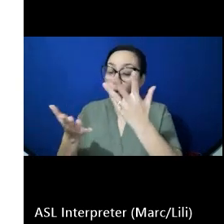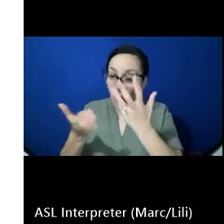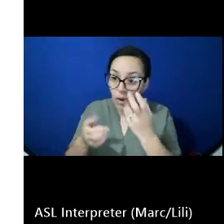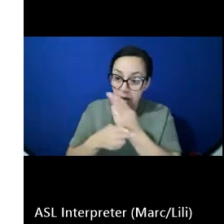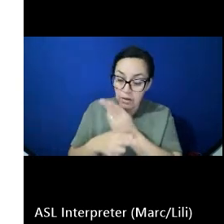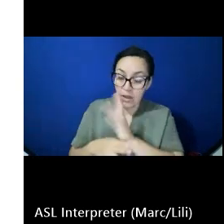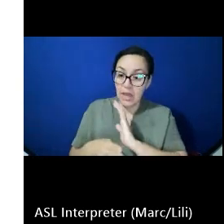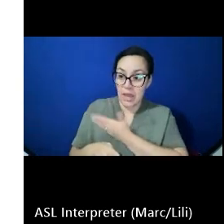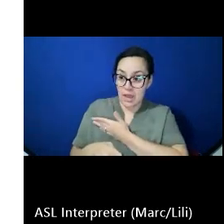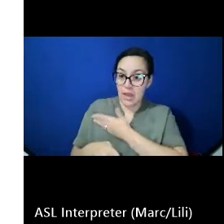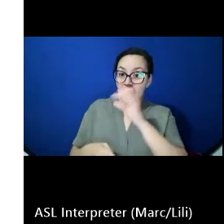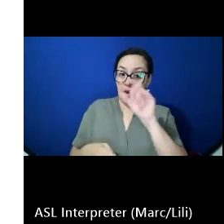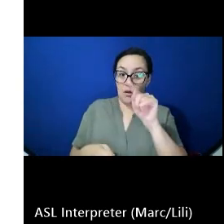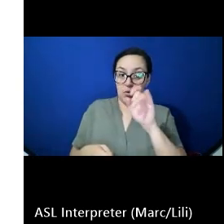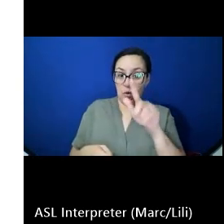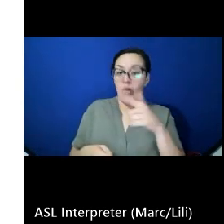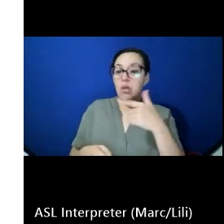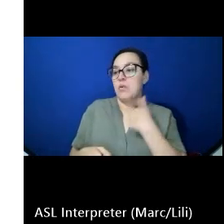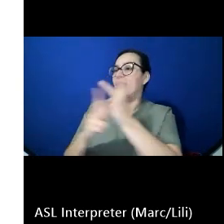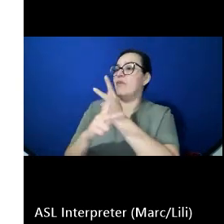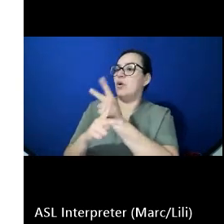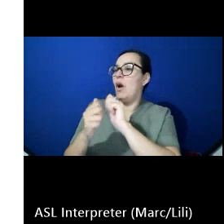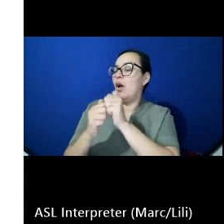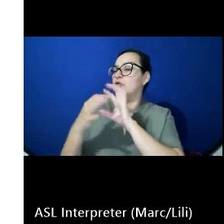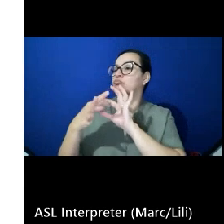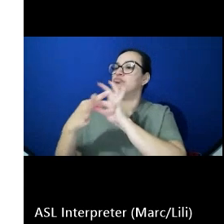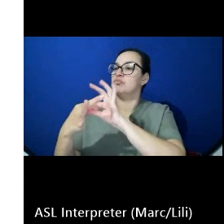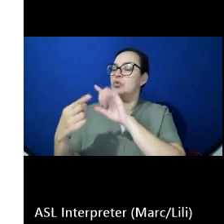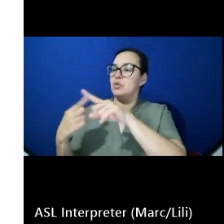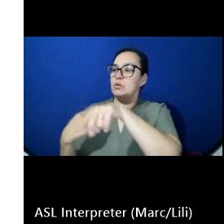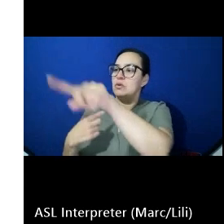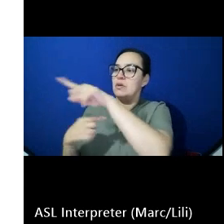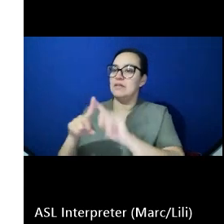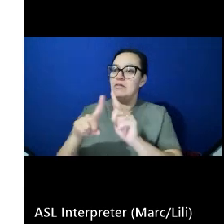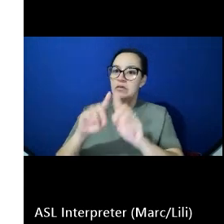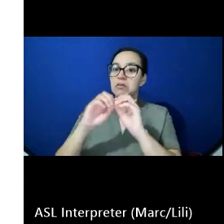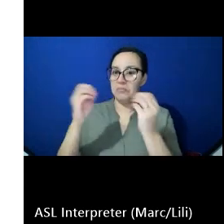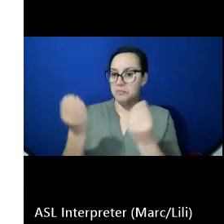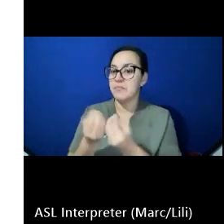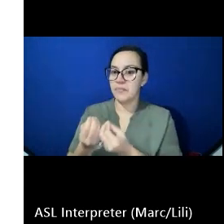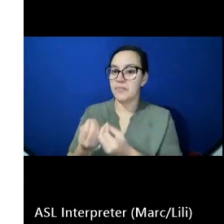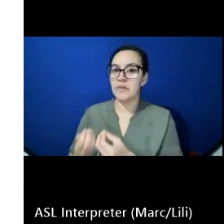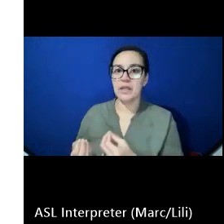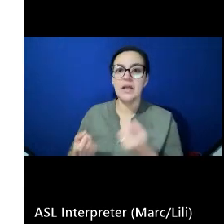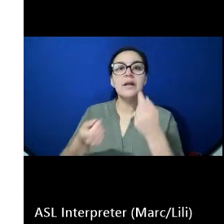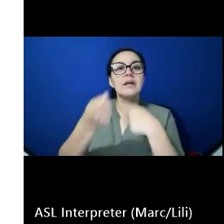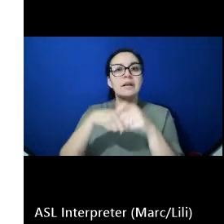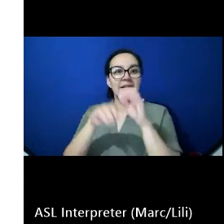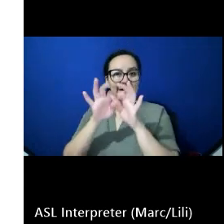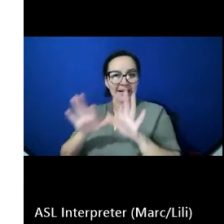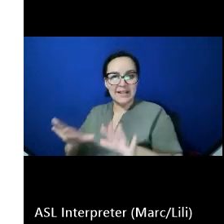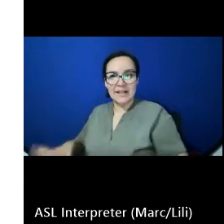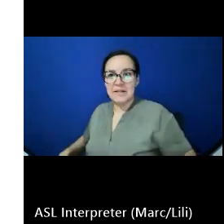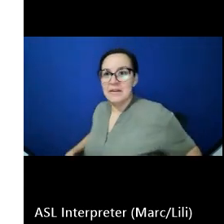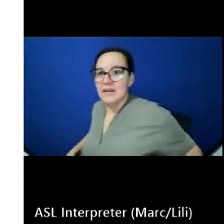personas que les gustaría utilizar la herramienta. De esa manera podemos tratar de ver cómo sería ese proceso para las